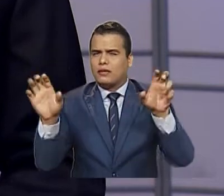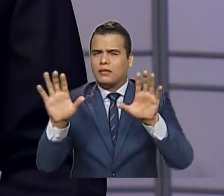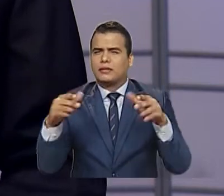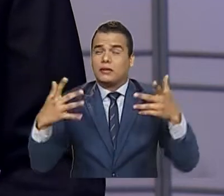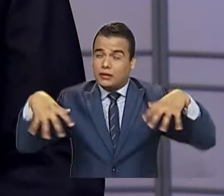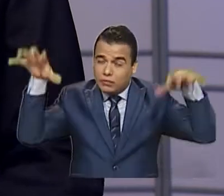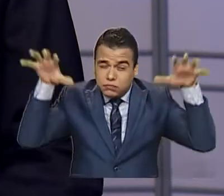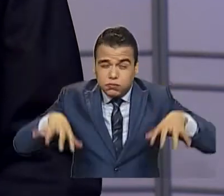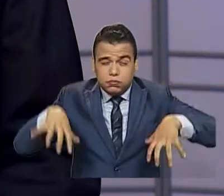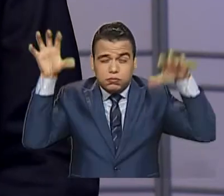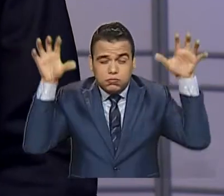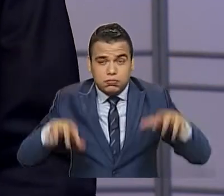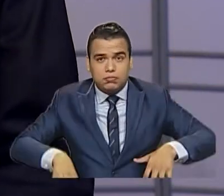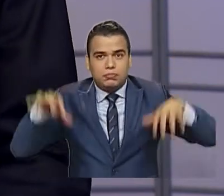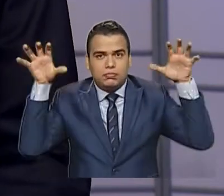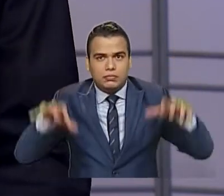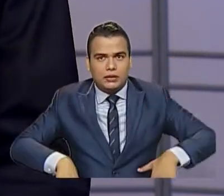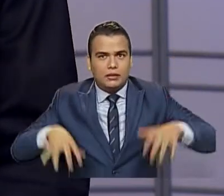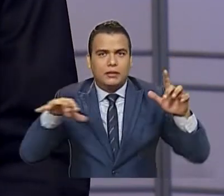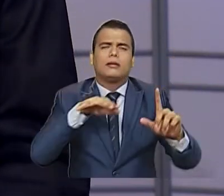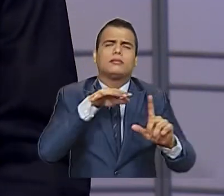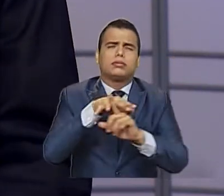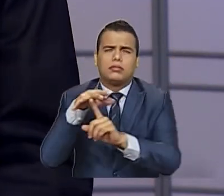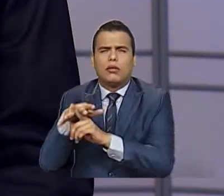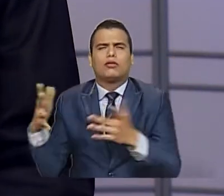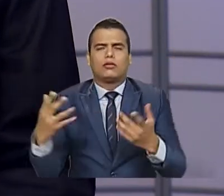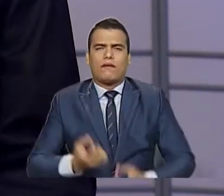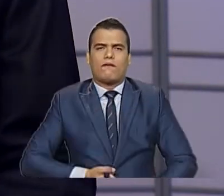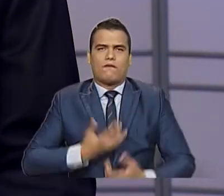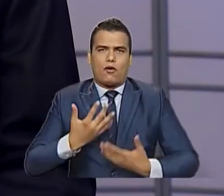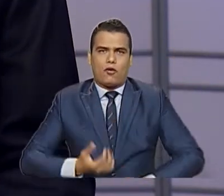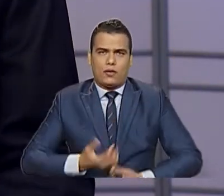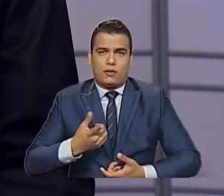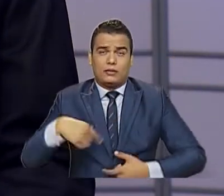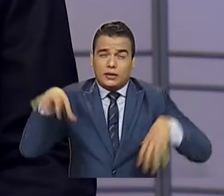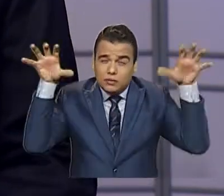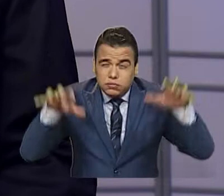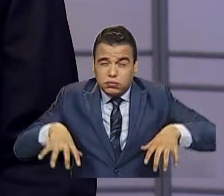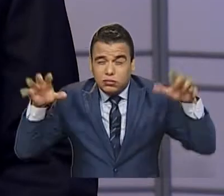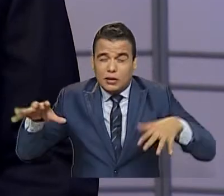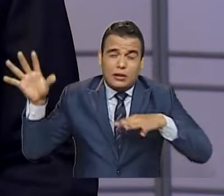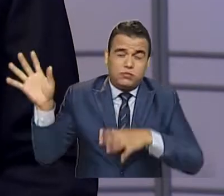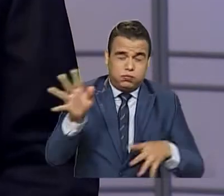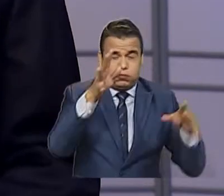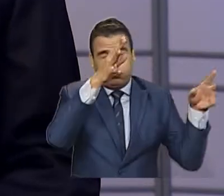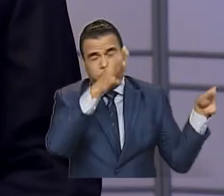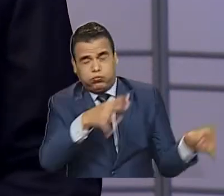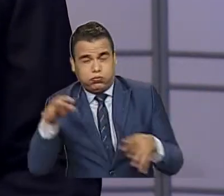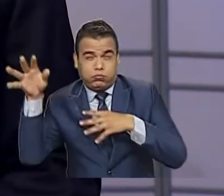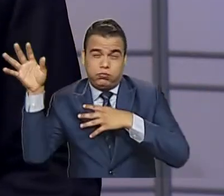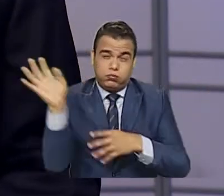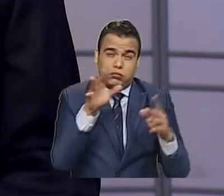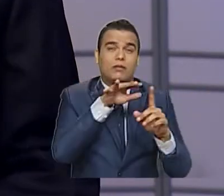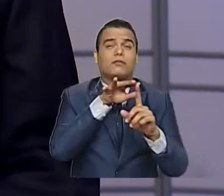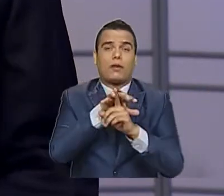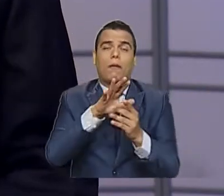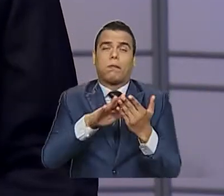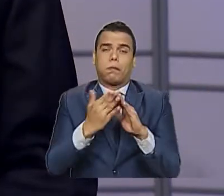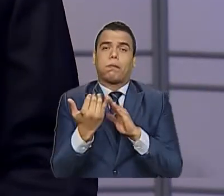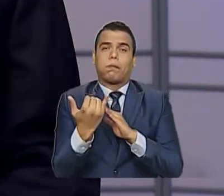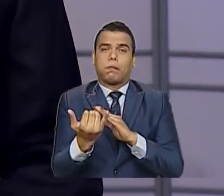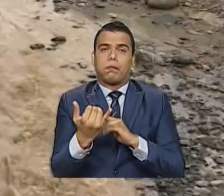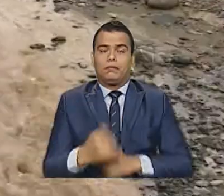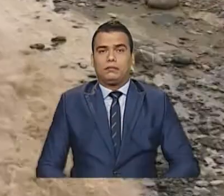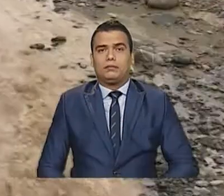invierno que empieza a generar desastres en florida valle los aguaceros y los vientos de las últimas horas han afectado a la comunidad